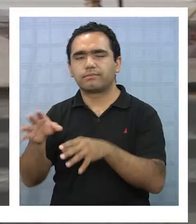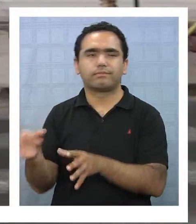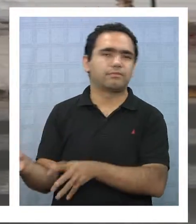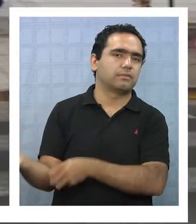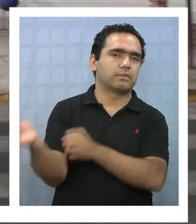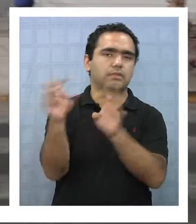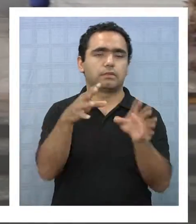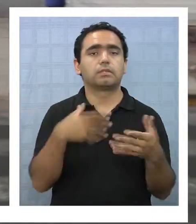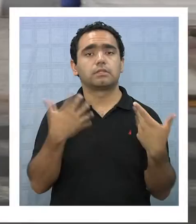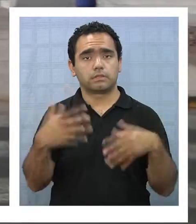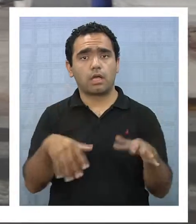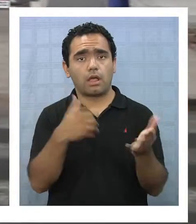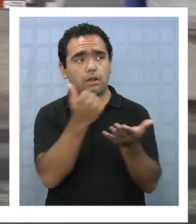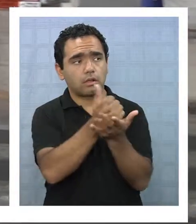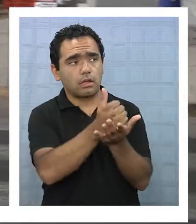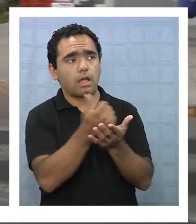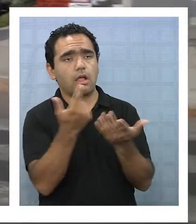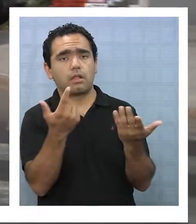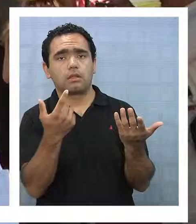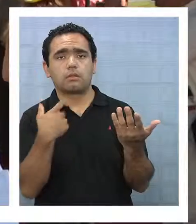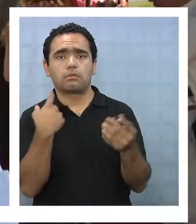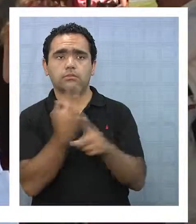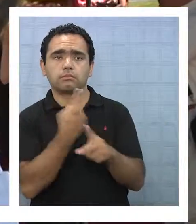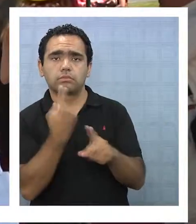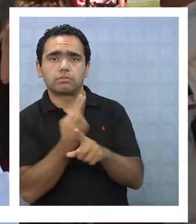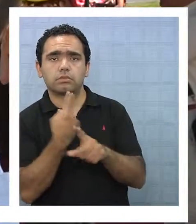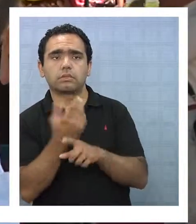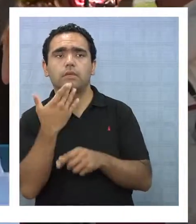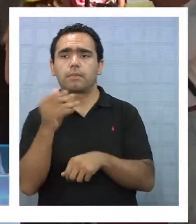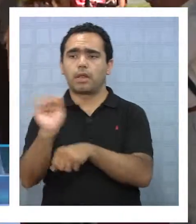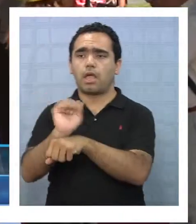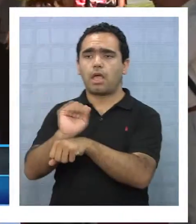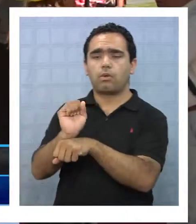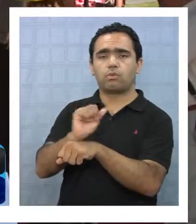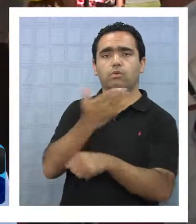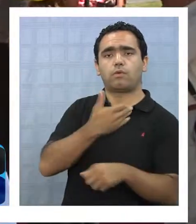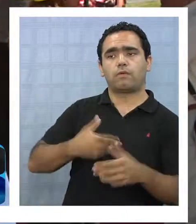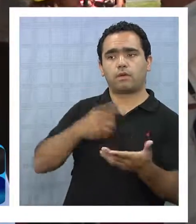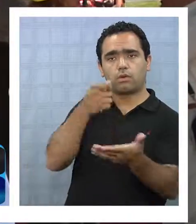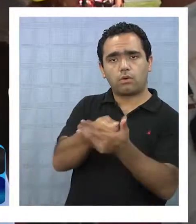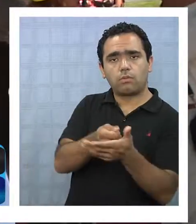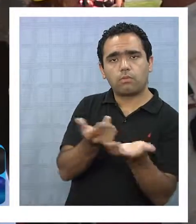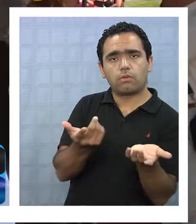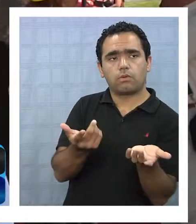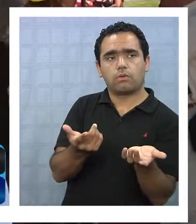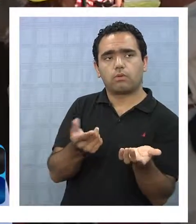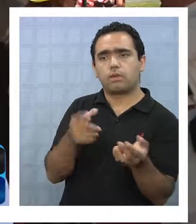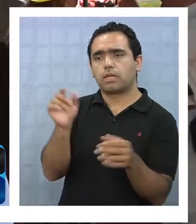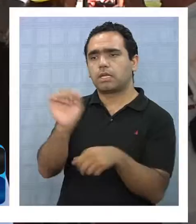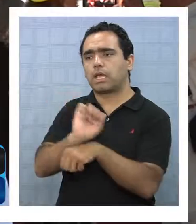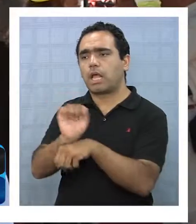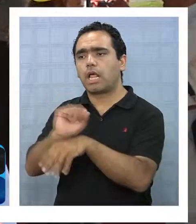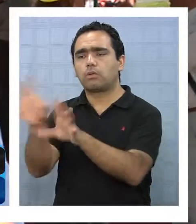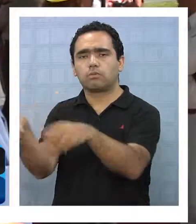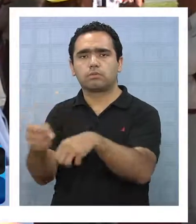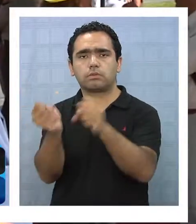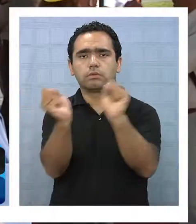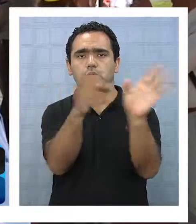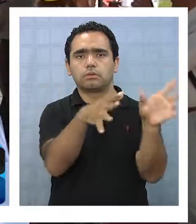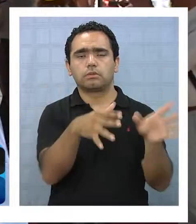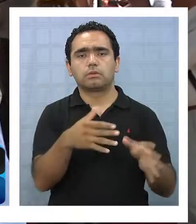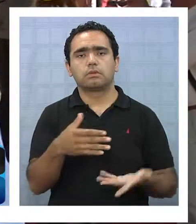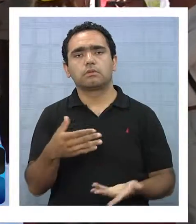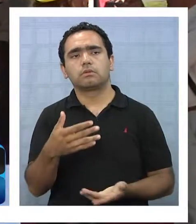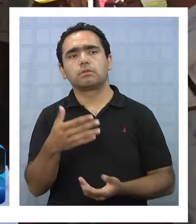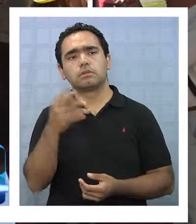Hemos conversado con el alcalde, hay vehículos que fueron comprados justamente por el gobierno regional para que sean retirados los vehículos abandonados.